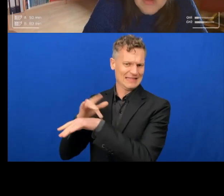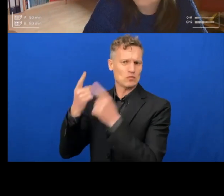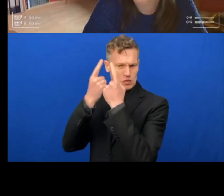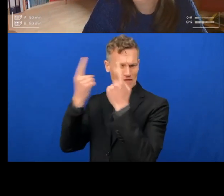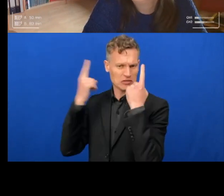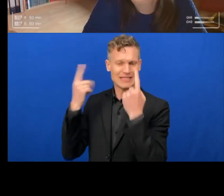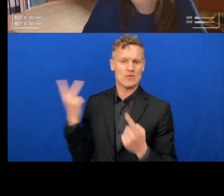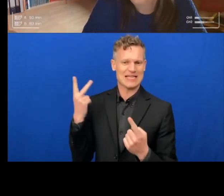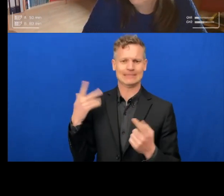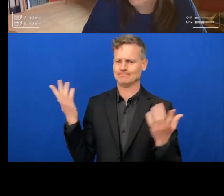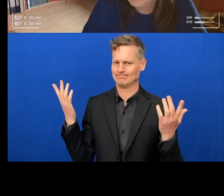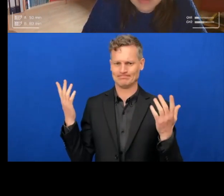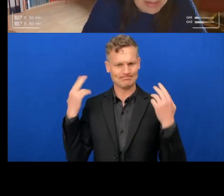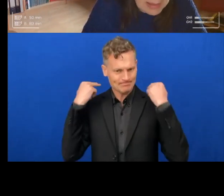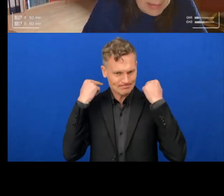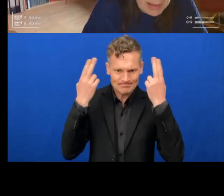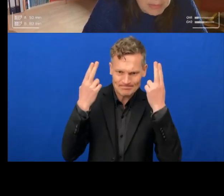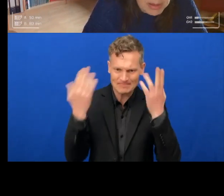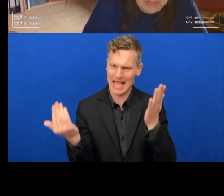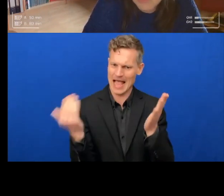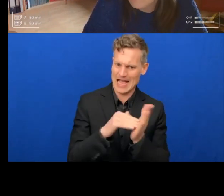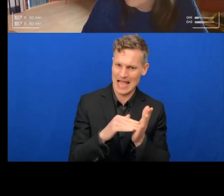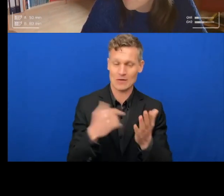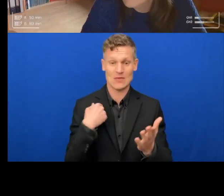intentamos otra vez esto y